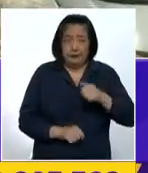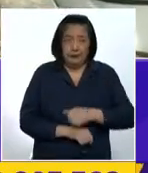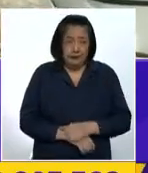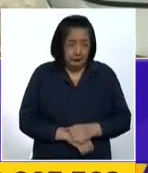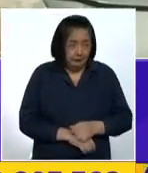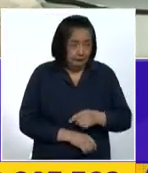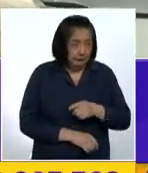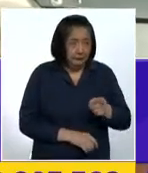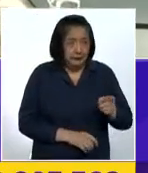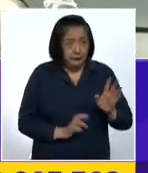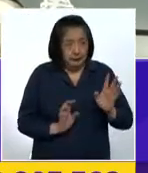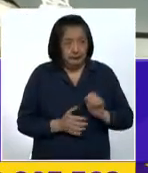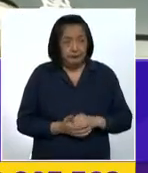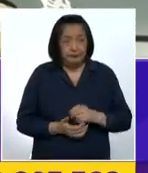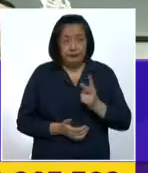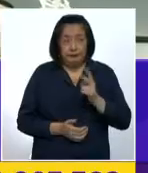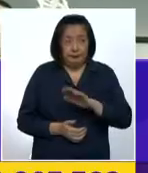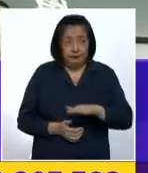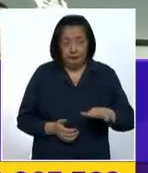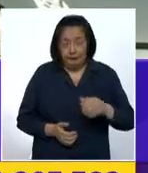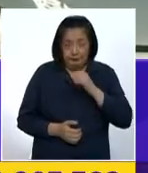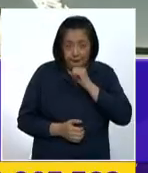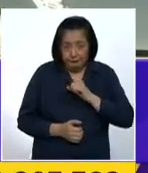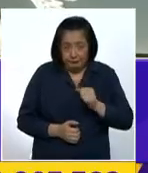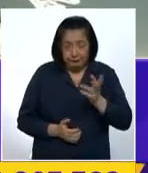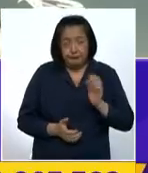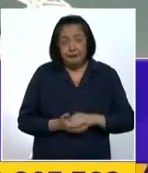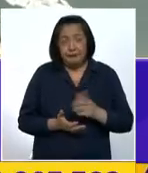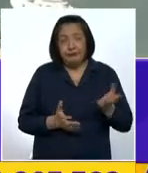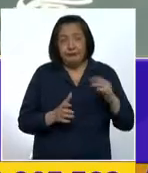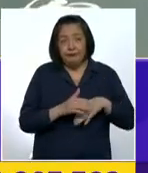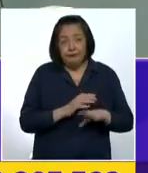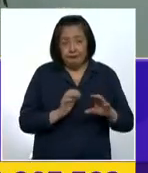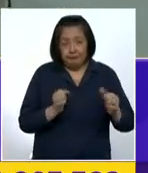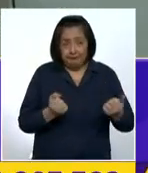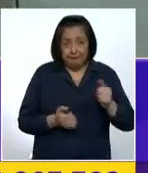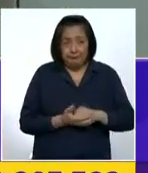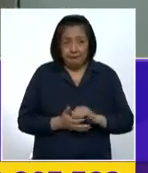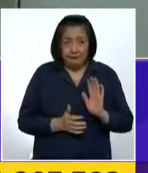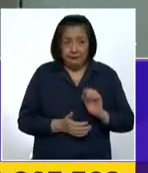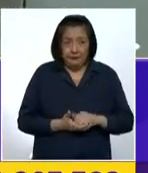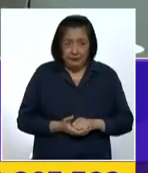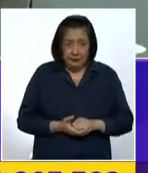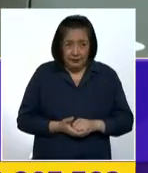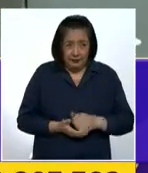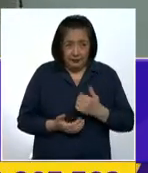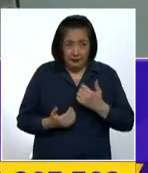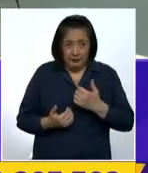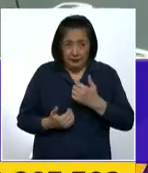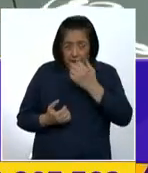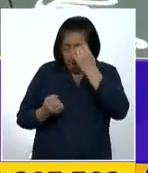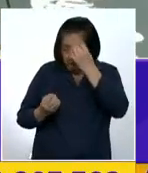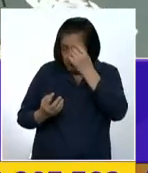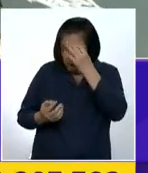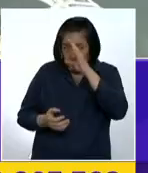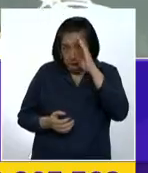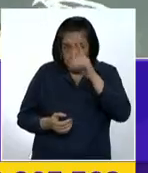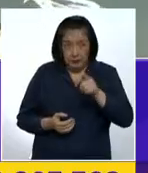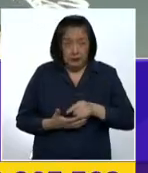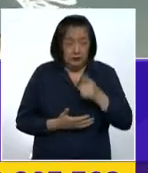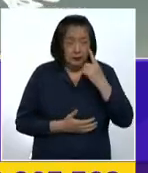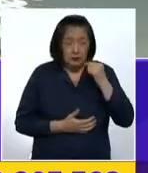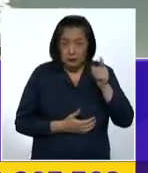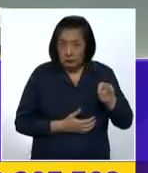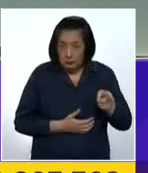dos personas y finalmente a dos menores y a dos ancianos iban a bordo del vehículo. Según se sabe, según información policial, este hombre